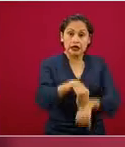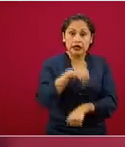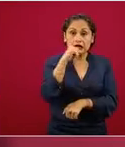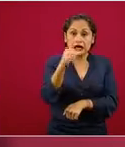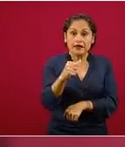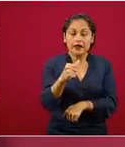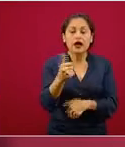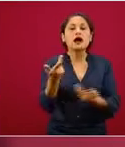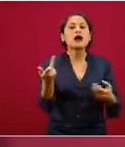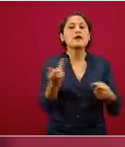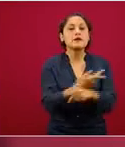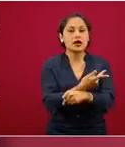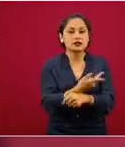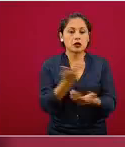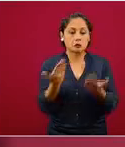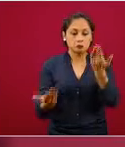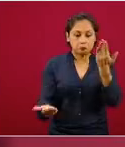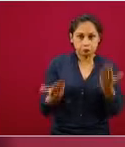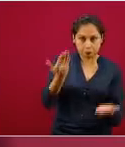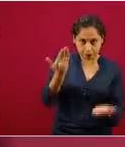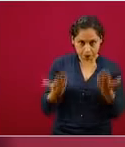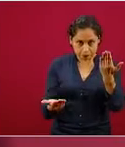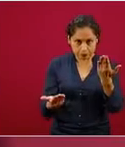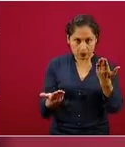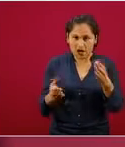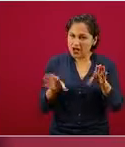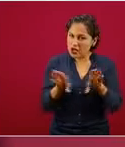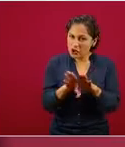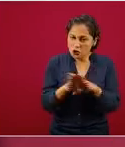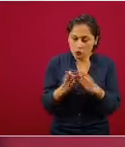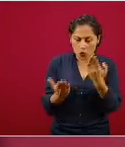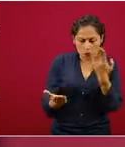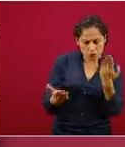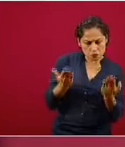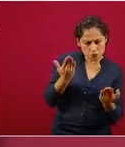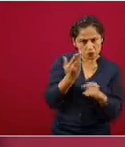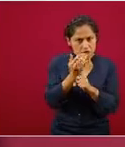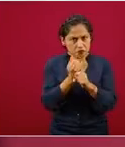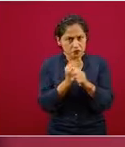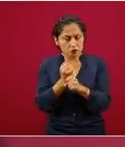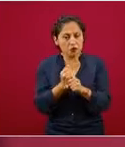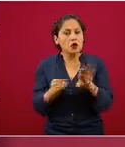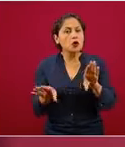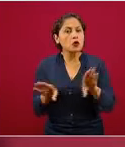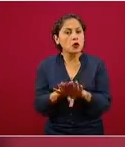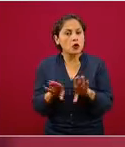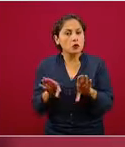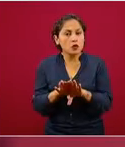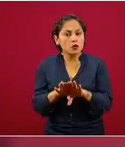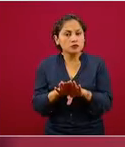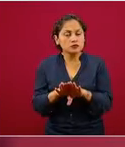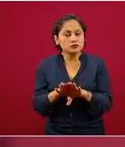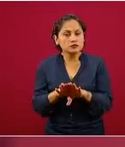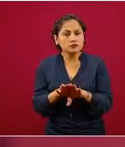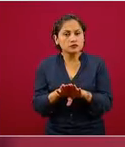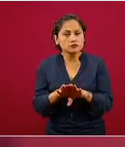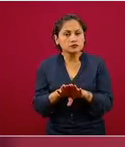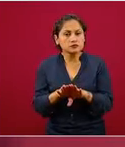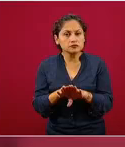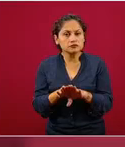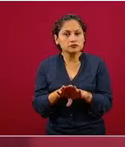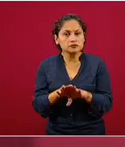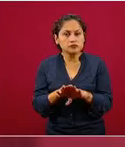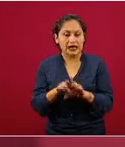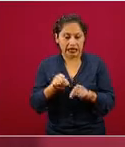el instrumento o la metodología más aceptada para, en un contexto